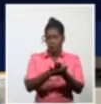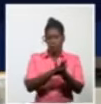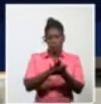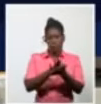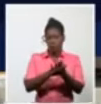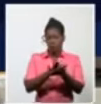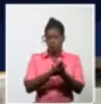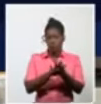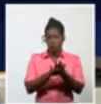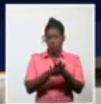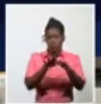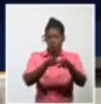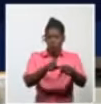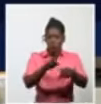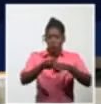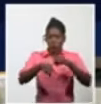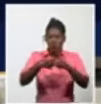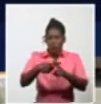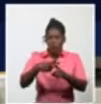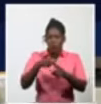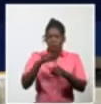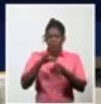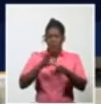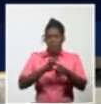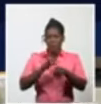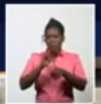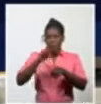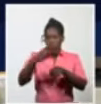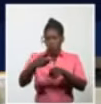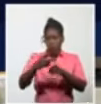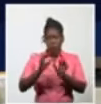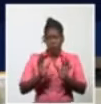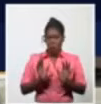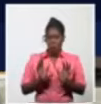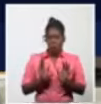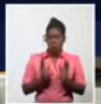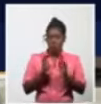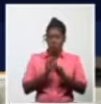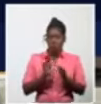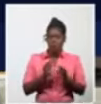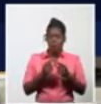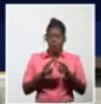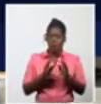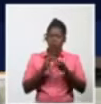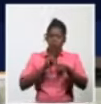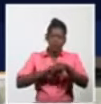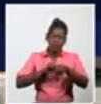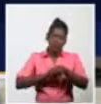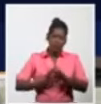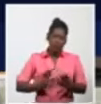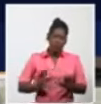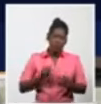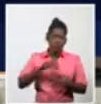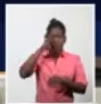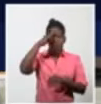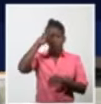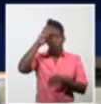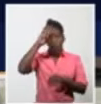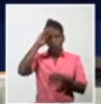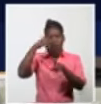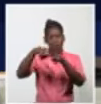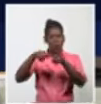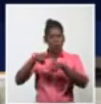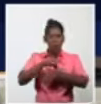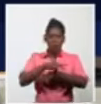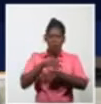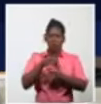no lo hemos detectado, pero también reitero, no ha habido suficiente tiempo en Cuba y creo que en muchos países como